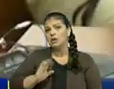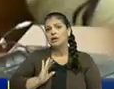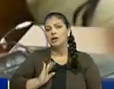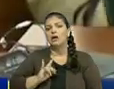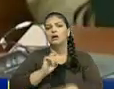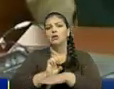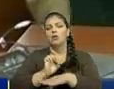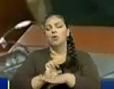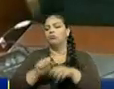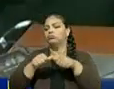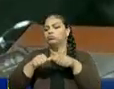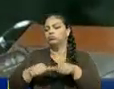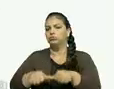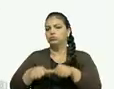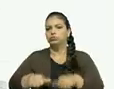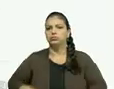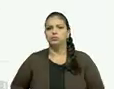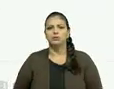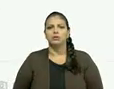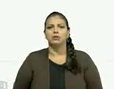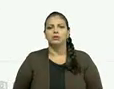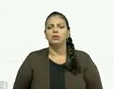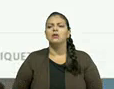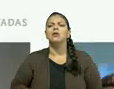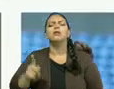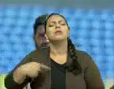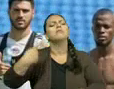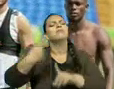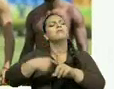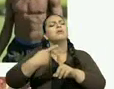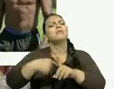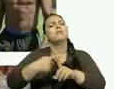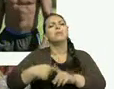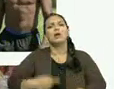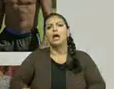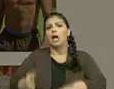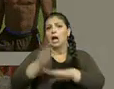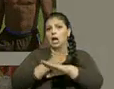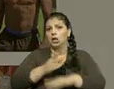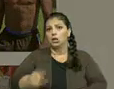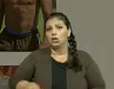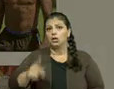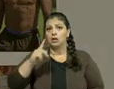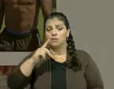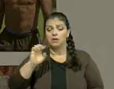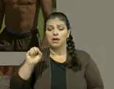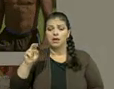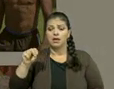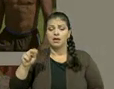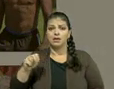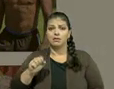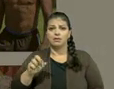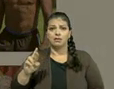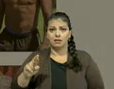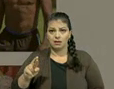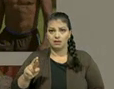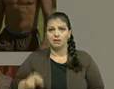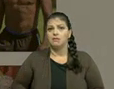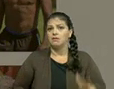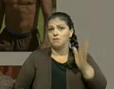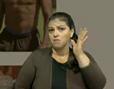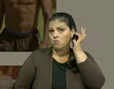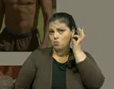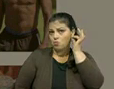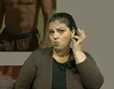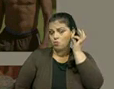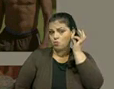a la señora Enner Valencia? No estoy seguro, pero pedía aproximadamente 30 mil dólares. ¿$30,000 que